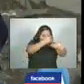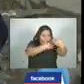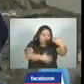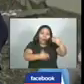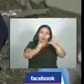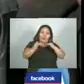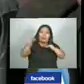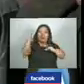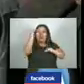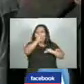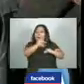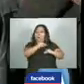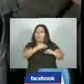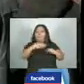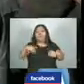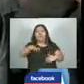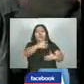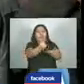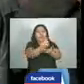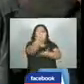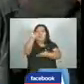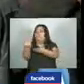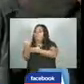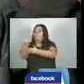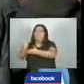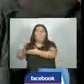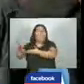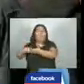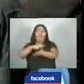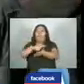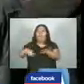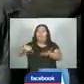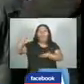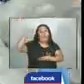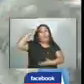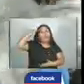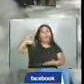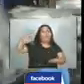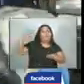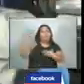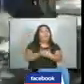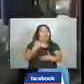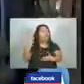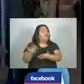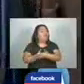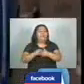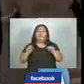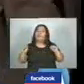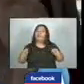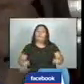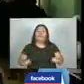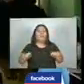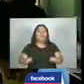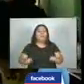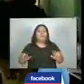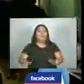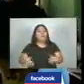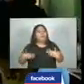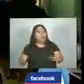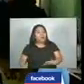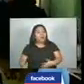Superior enviada a todas las universidades públicas y privadas. La prohibición de acceder a la educación superior llega a menos